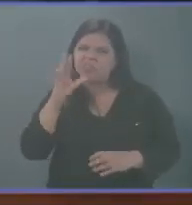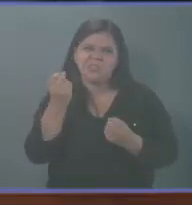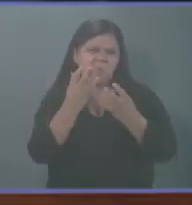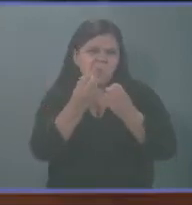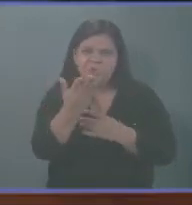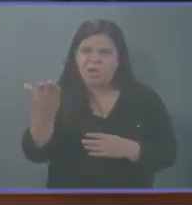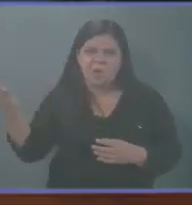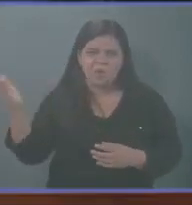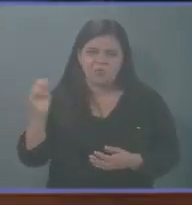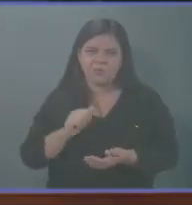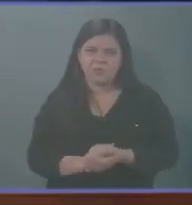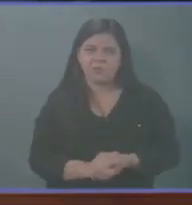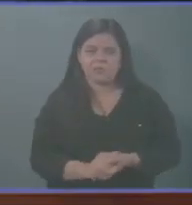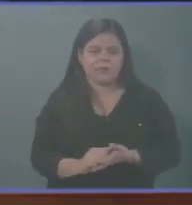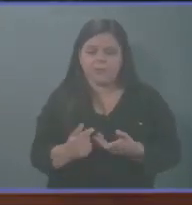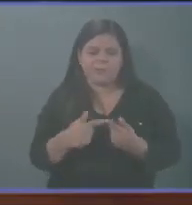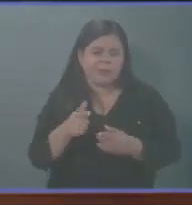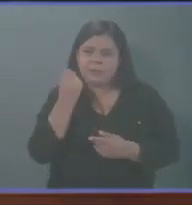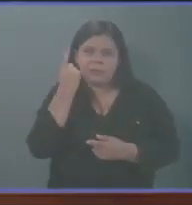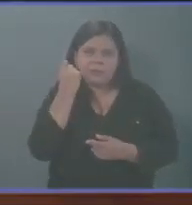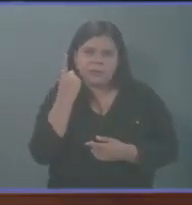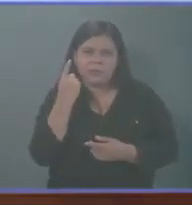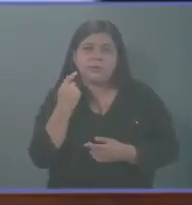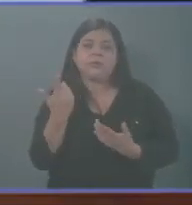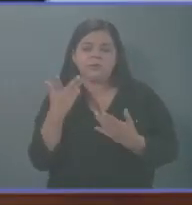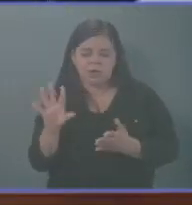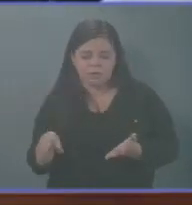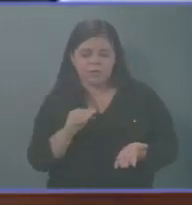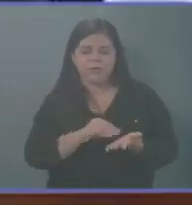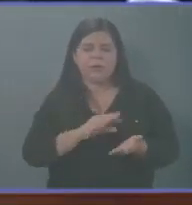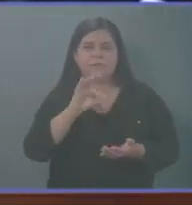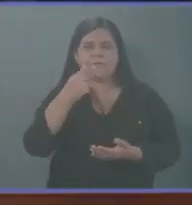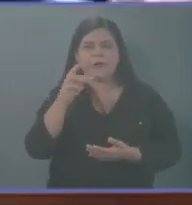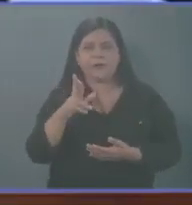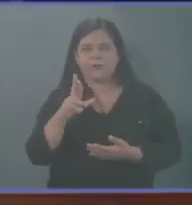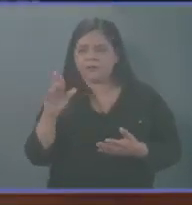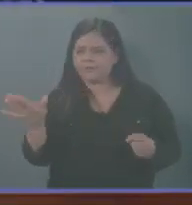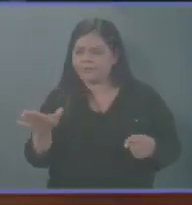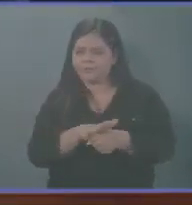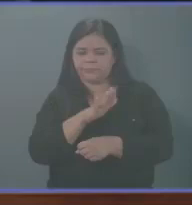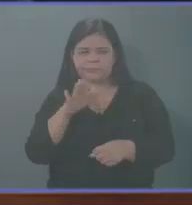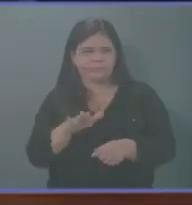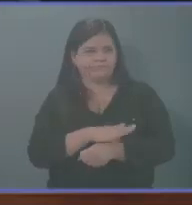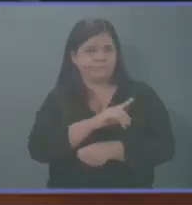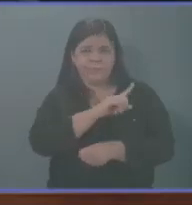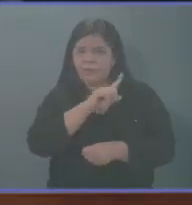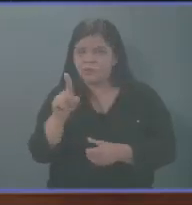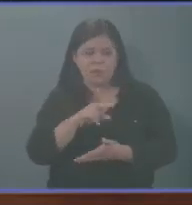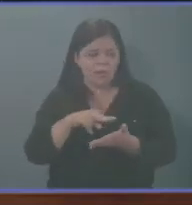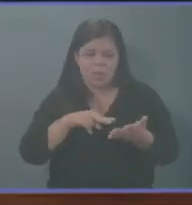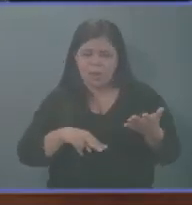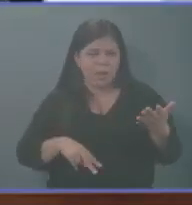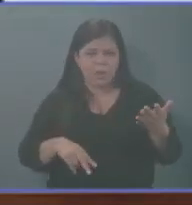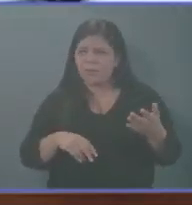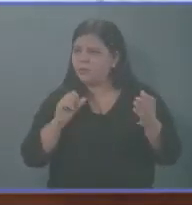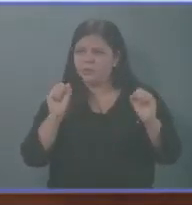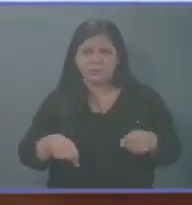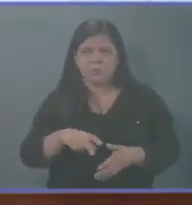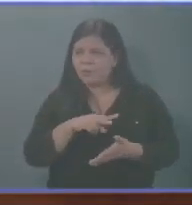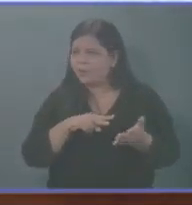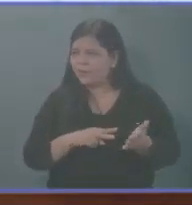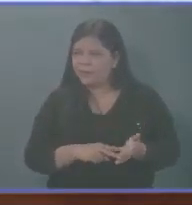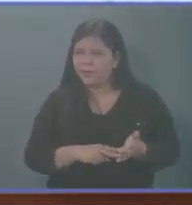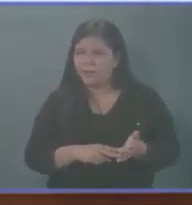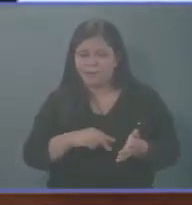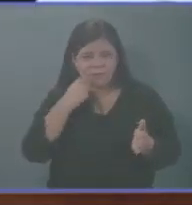cosas, pero no se entienden, vino en el requerimiento de la Fiscalía totalmente ilegible. Aquí está,